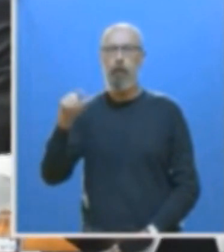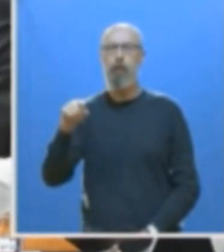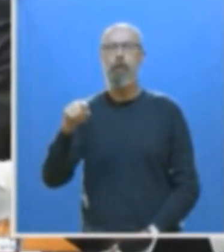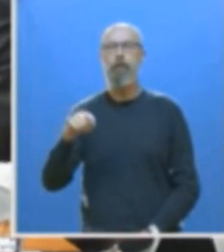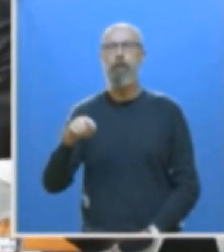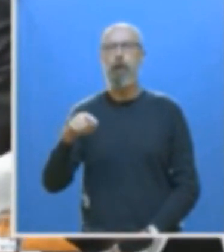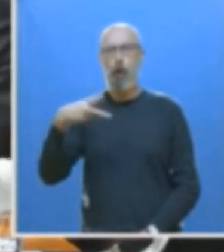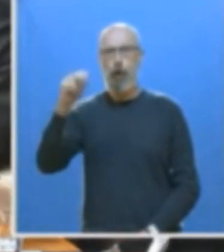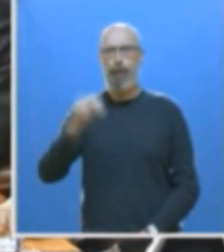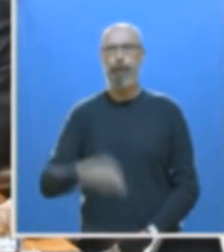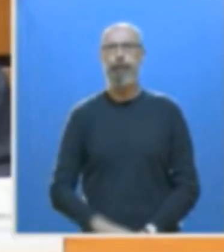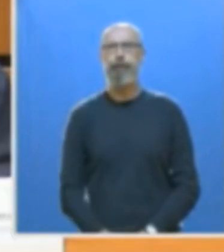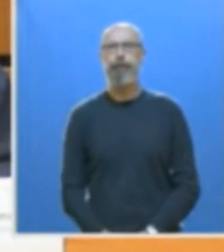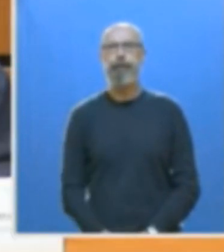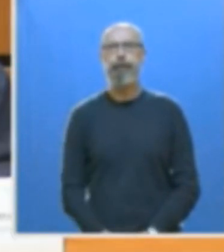No.